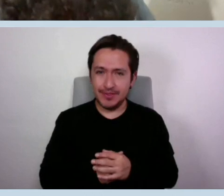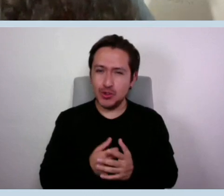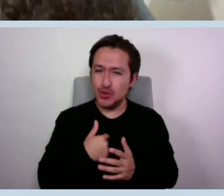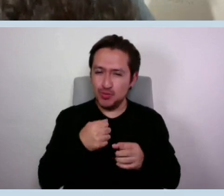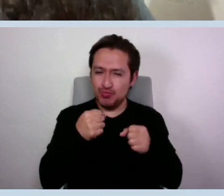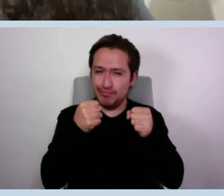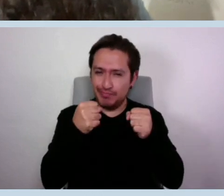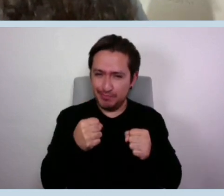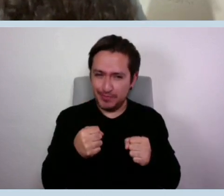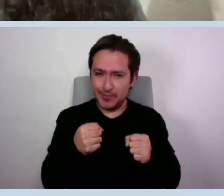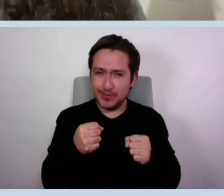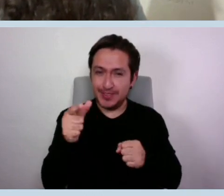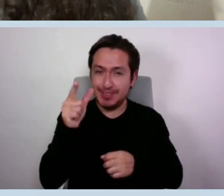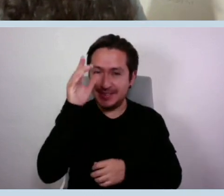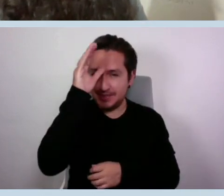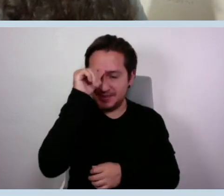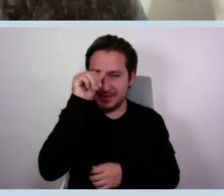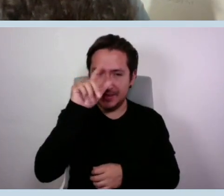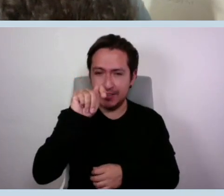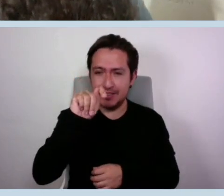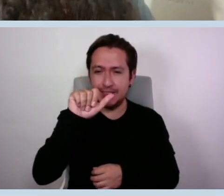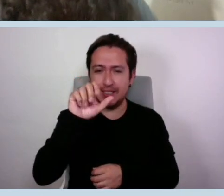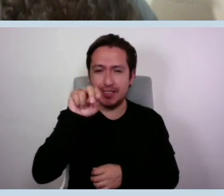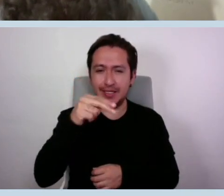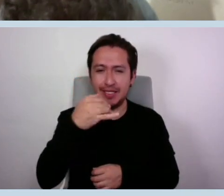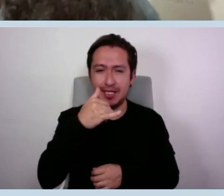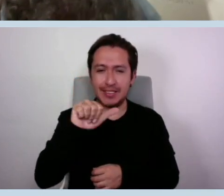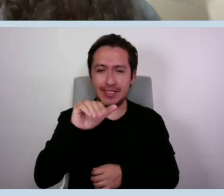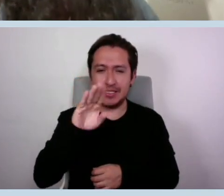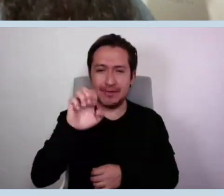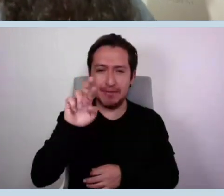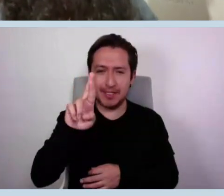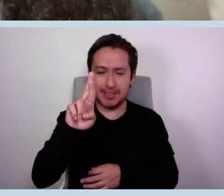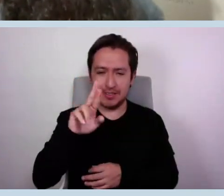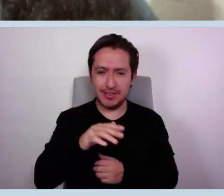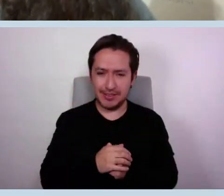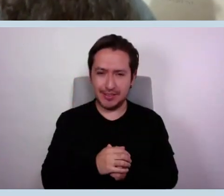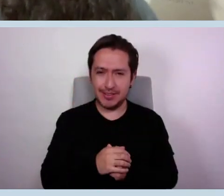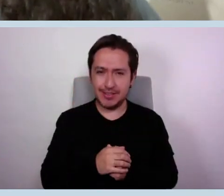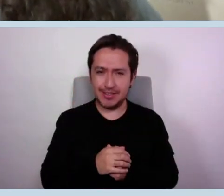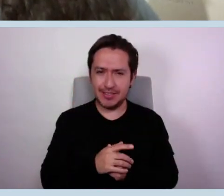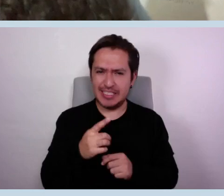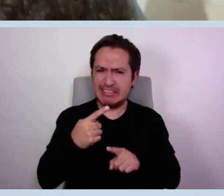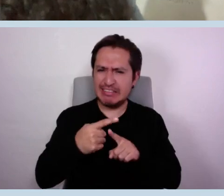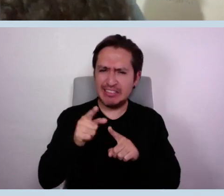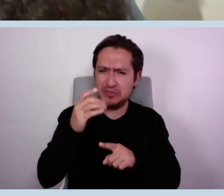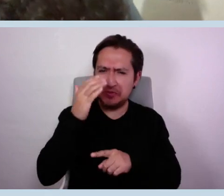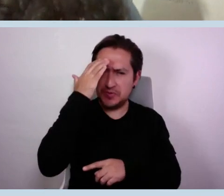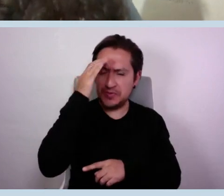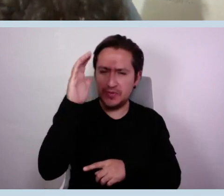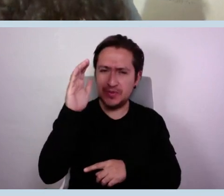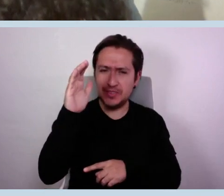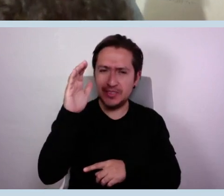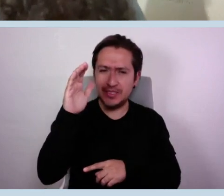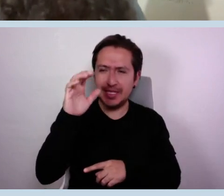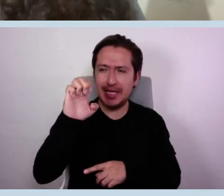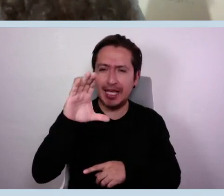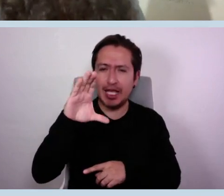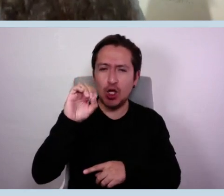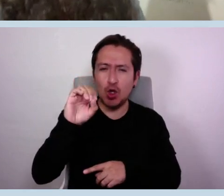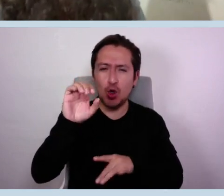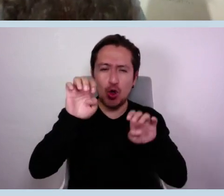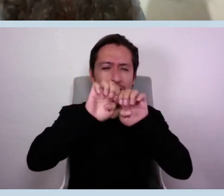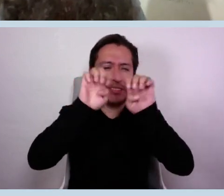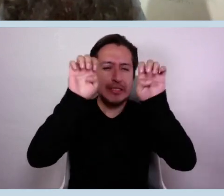va a estar de acuerdo conmigo tan yavier tan Javier que para quien no la conozca es una e co escenógrafa australiana